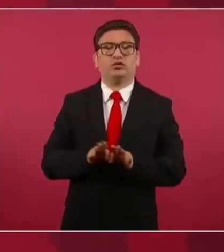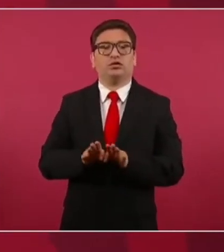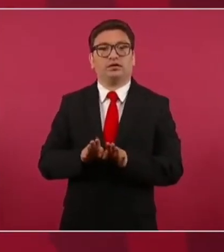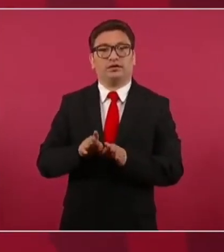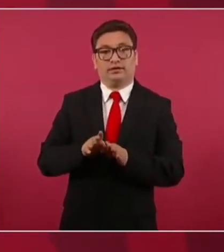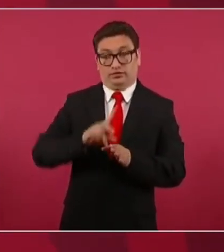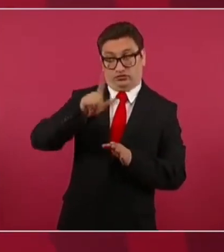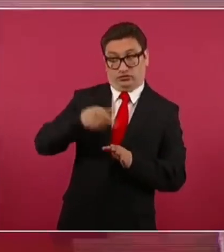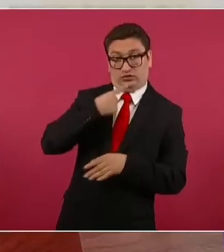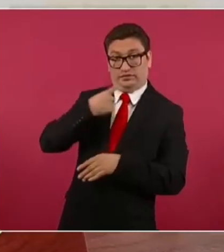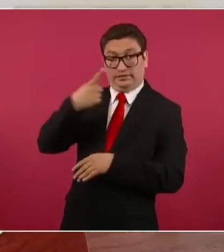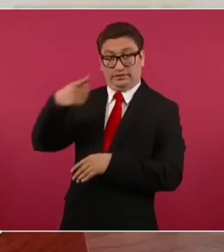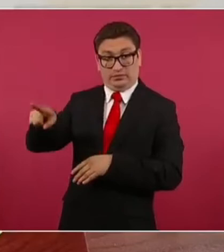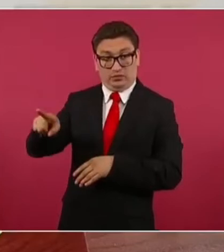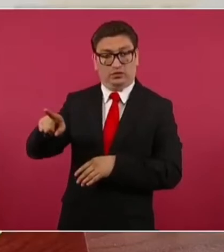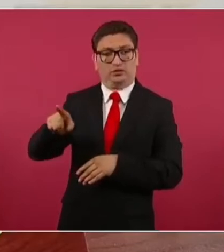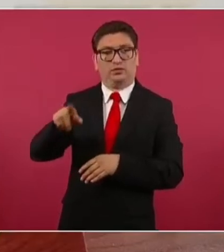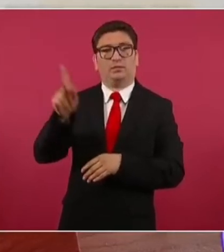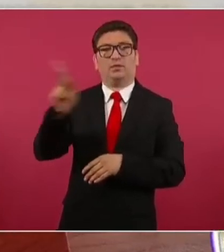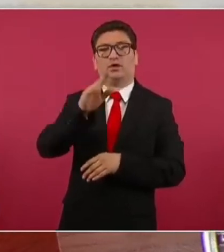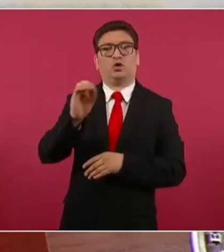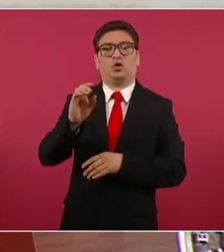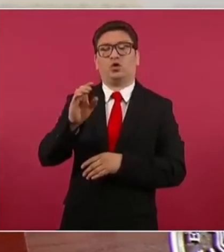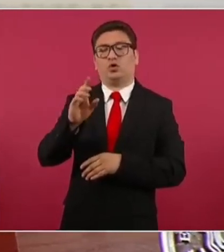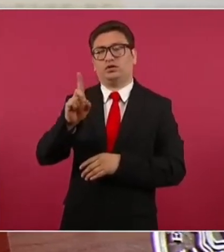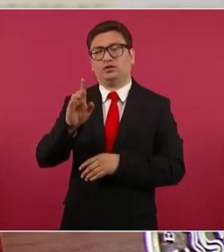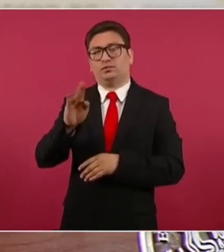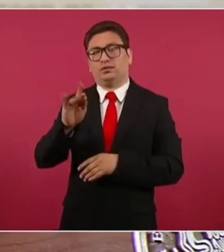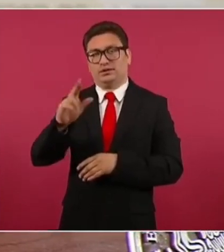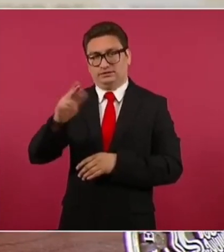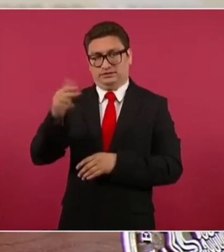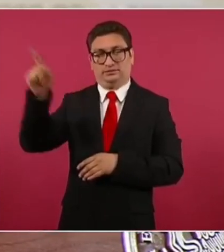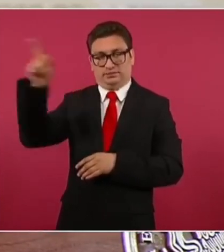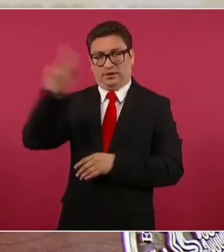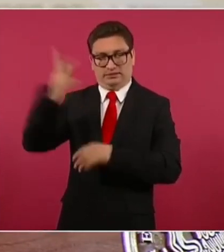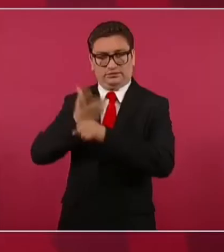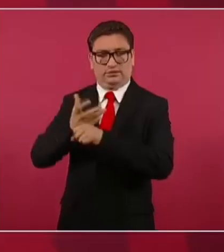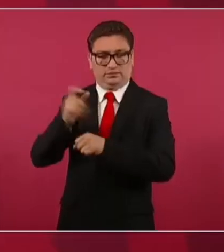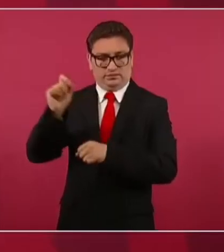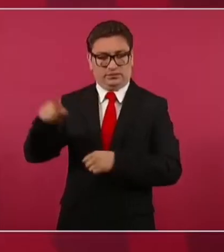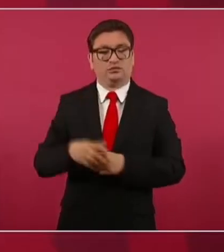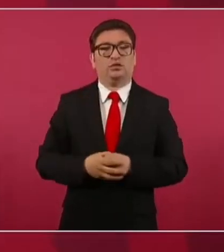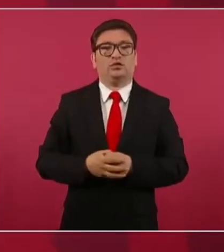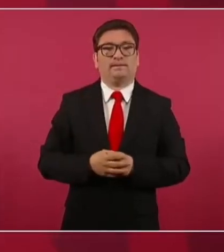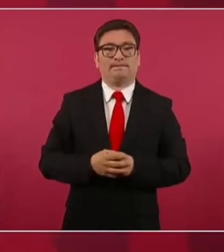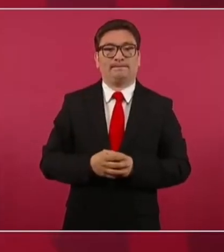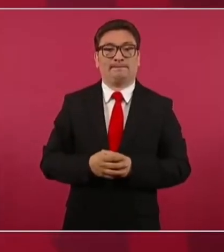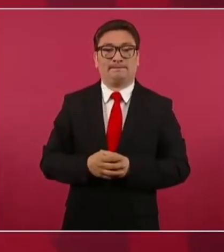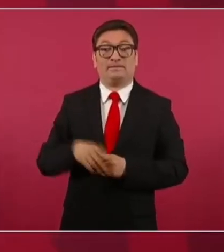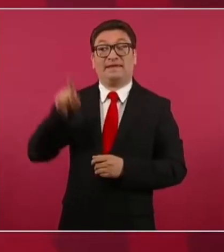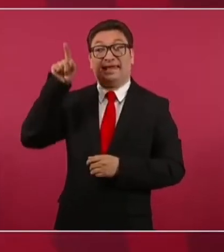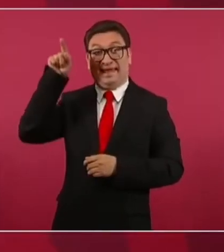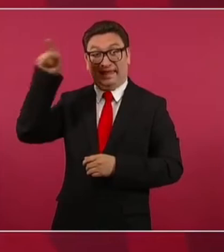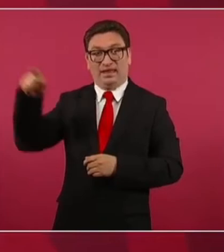fue denunciado como Odebrecht en Estados Unidos y allá